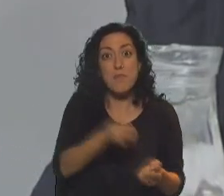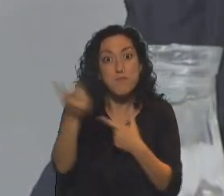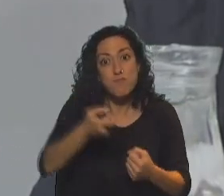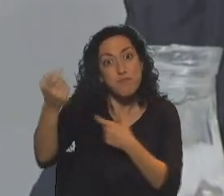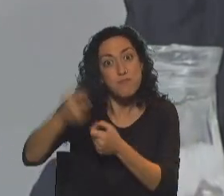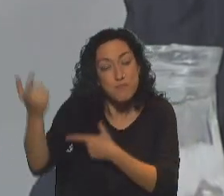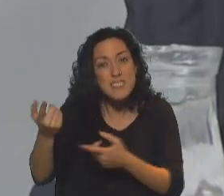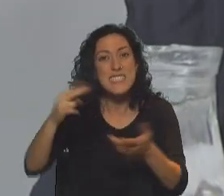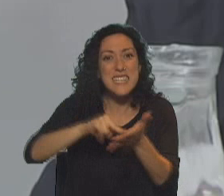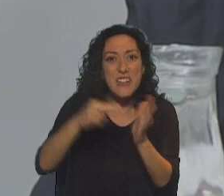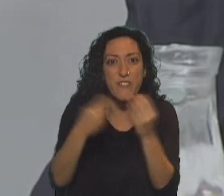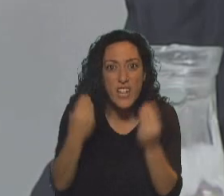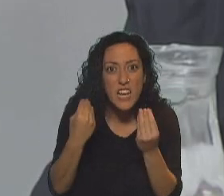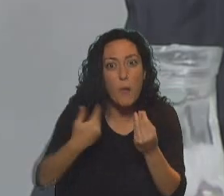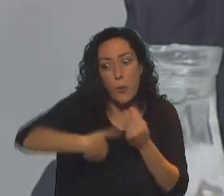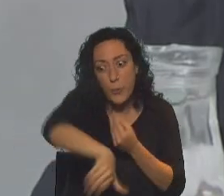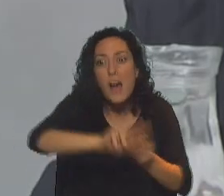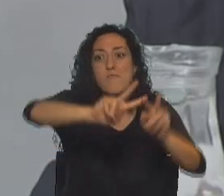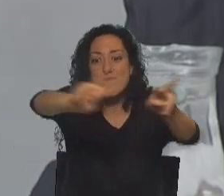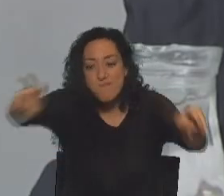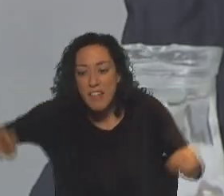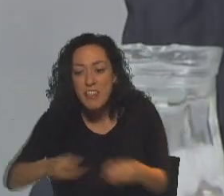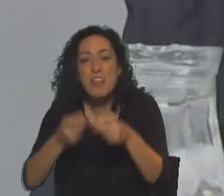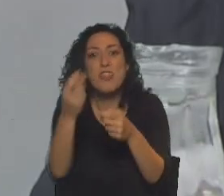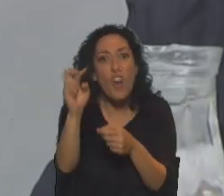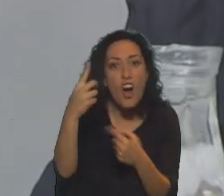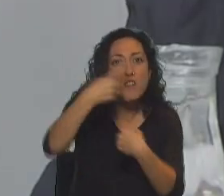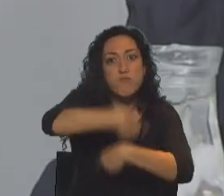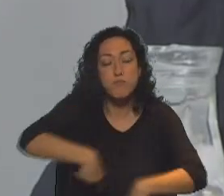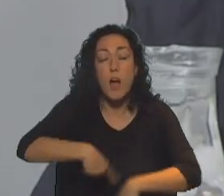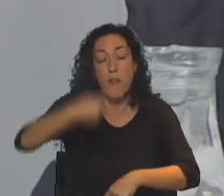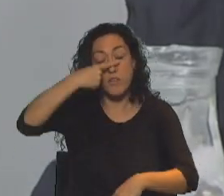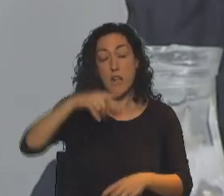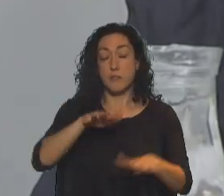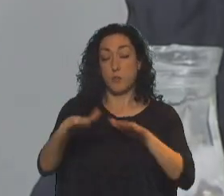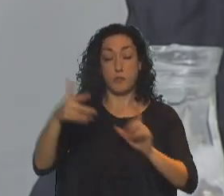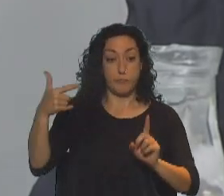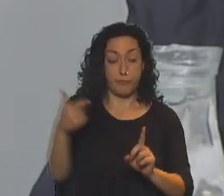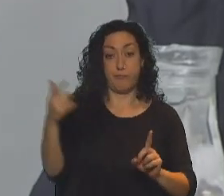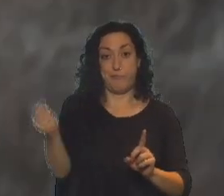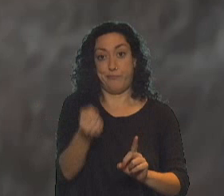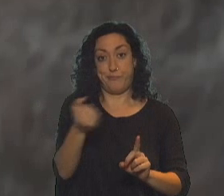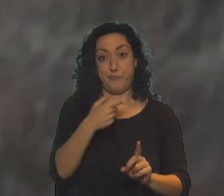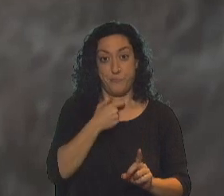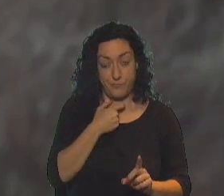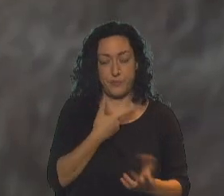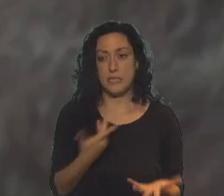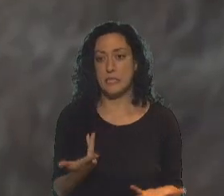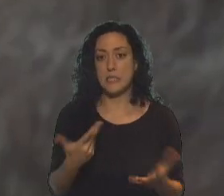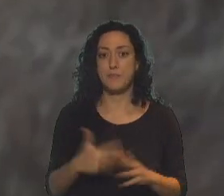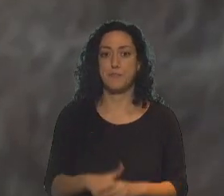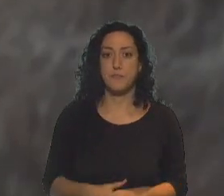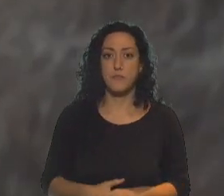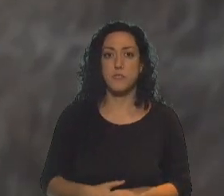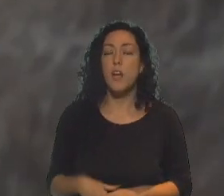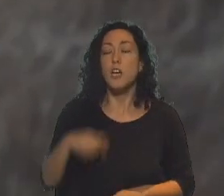significar divisas, en fin. Y bueno, y pasó lo que pasó, pero yo creo